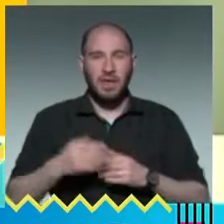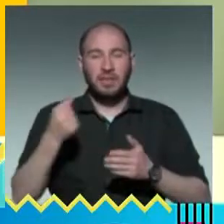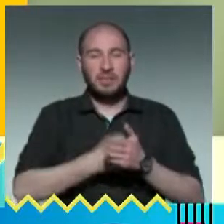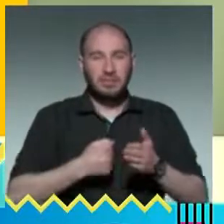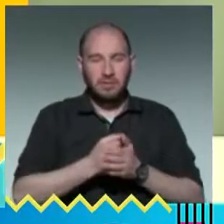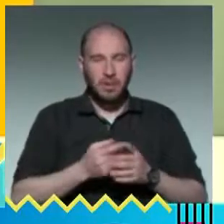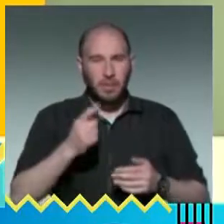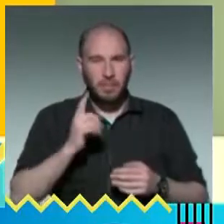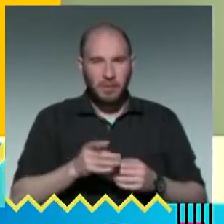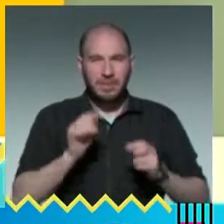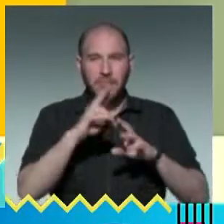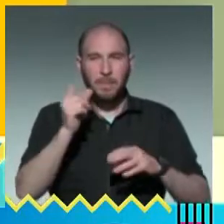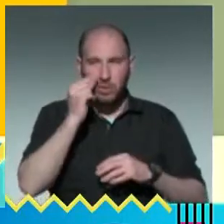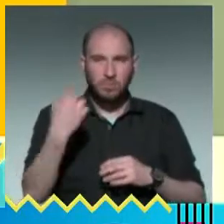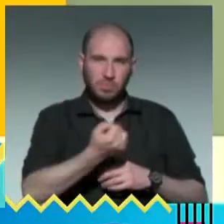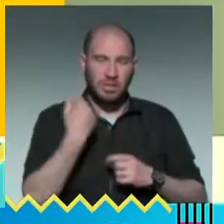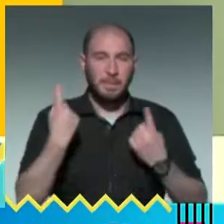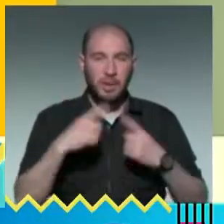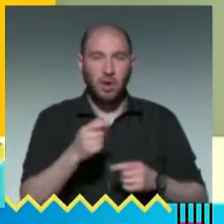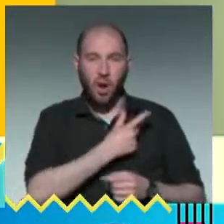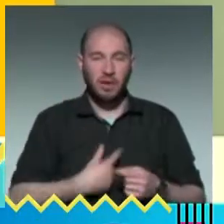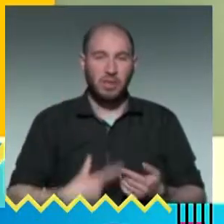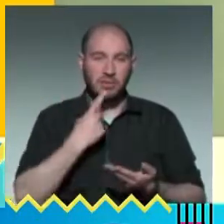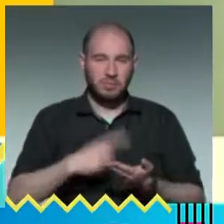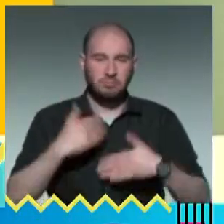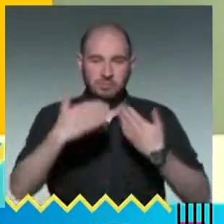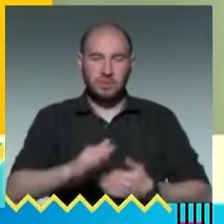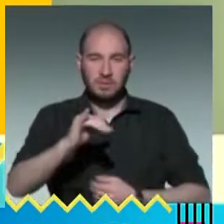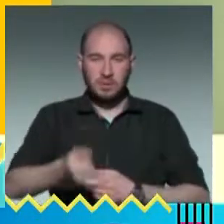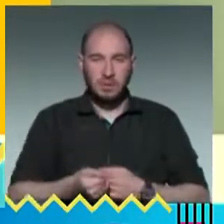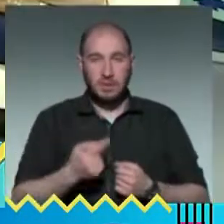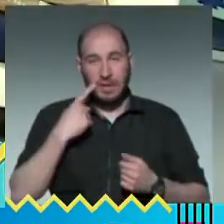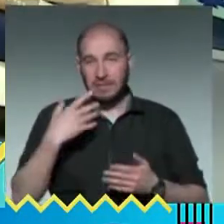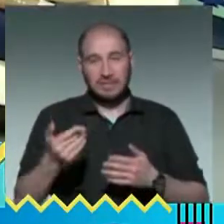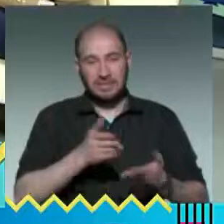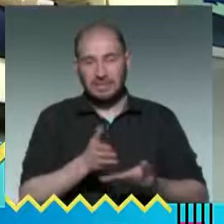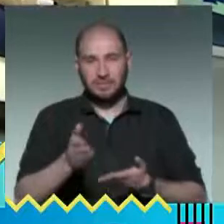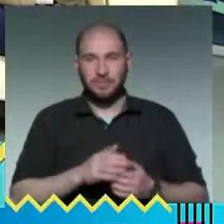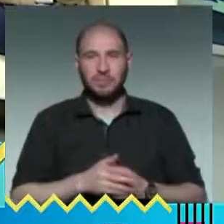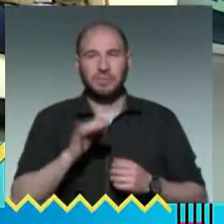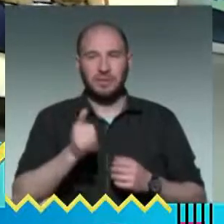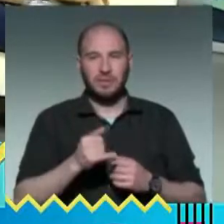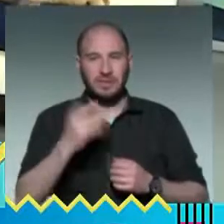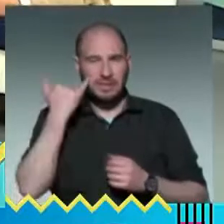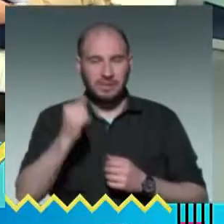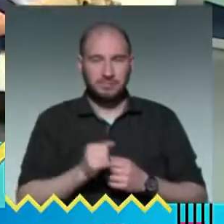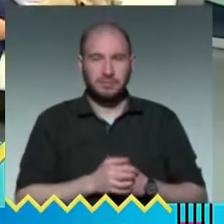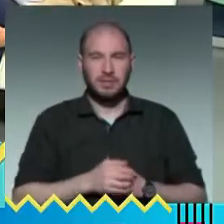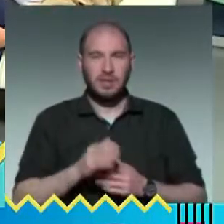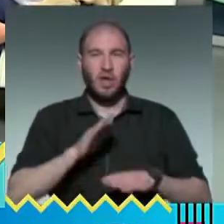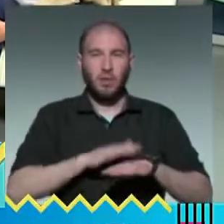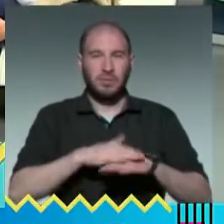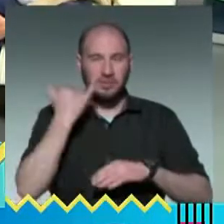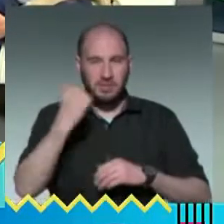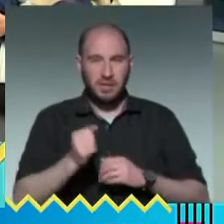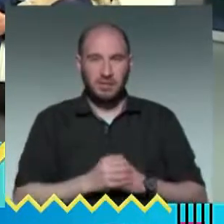desafío y un riesgo desde lo político muy importante, pero que el gobernador ha decidido darlo. Y bueno, acá estamos, en el medio del camino. Listo, te tomo entonces este